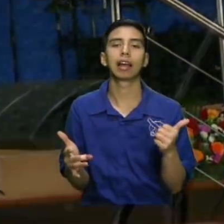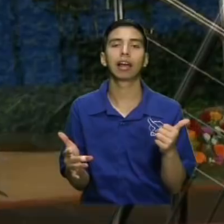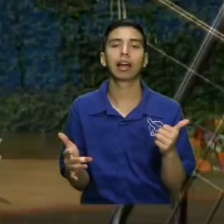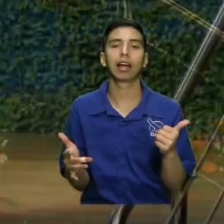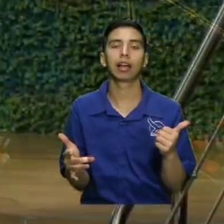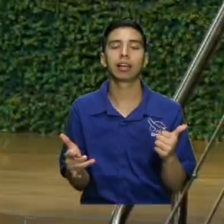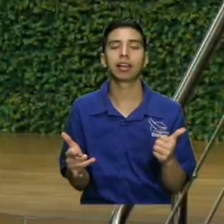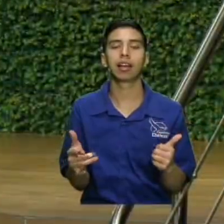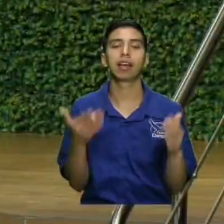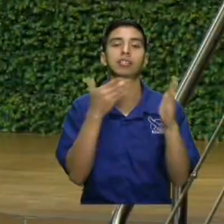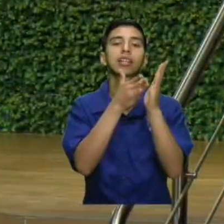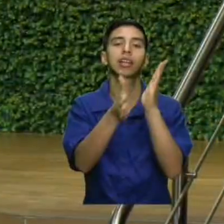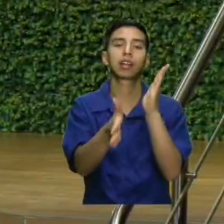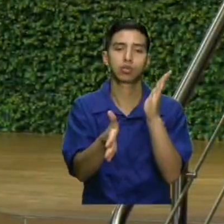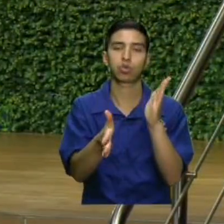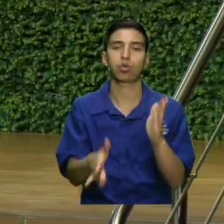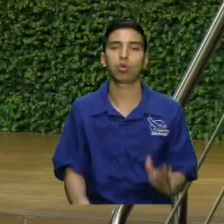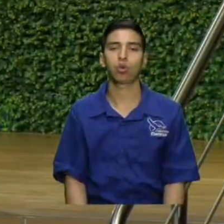¿Cuál es el derecho?